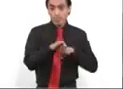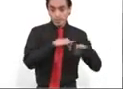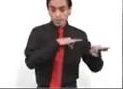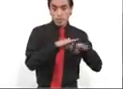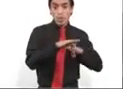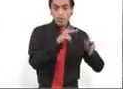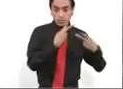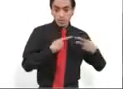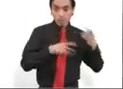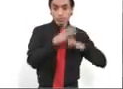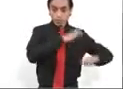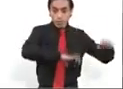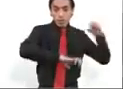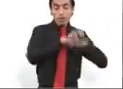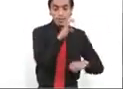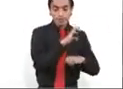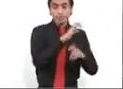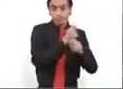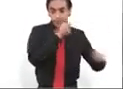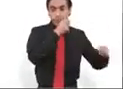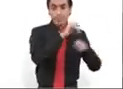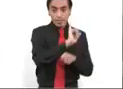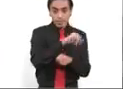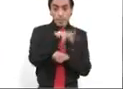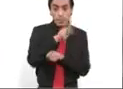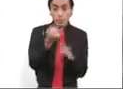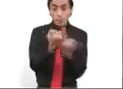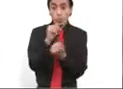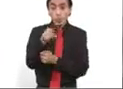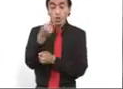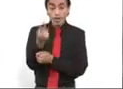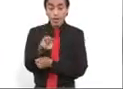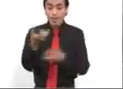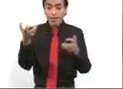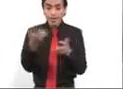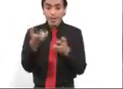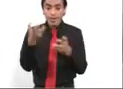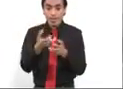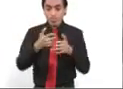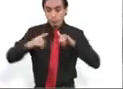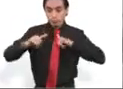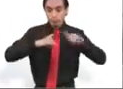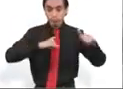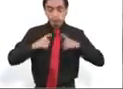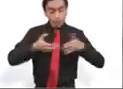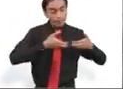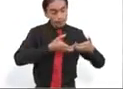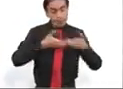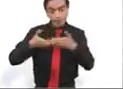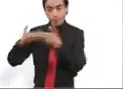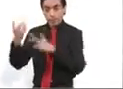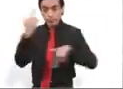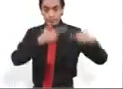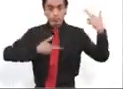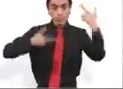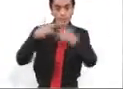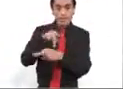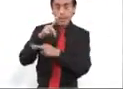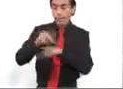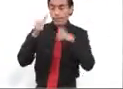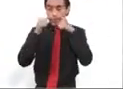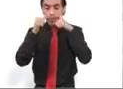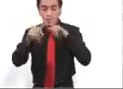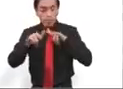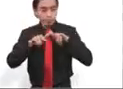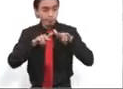concesionarios de transporte, sino que él diseña las rutas, está pendiente permanentemente del tráfico